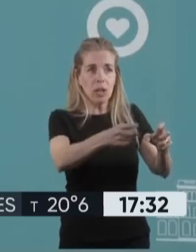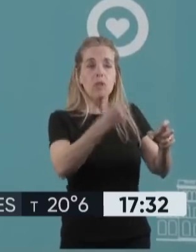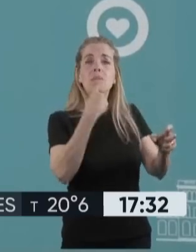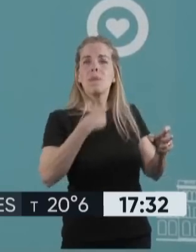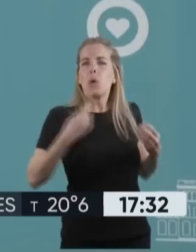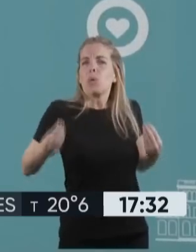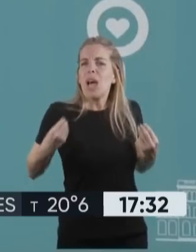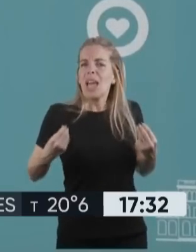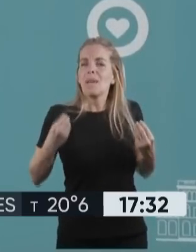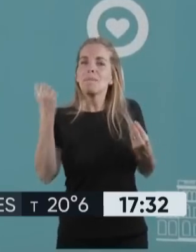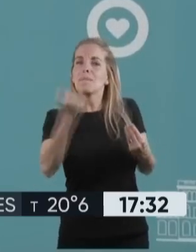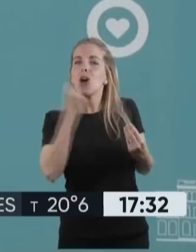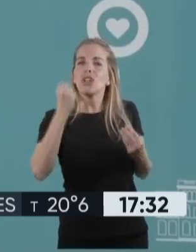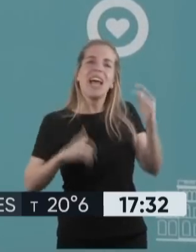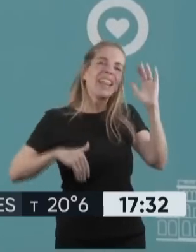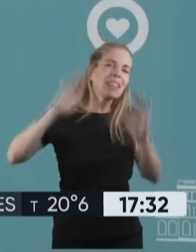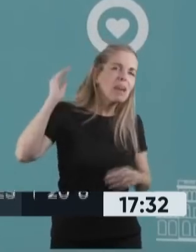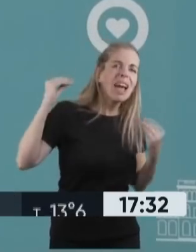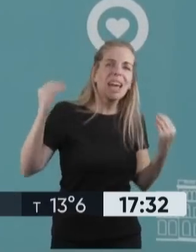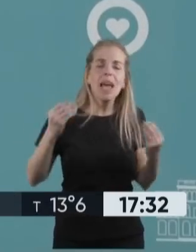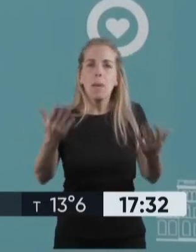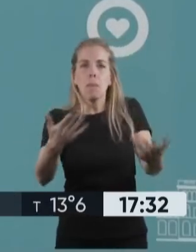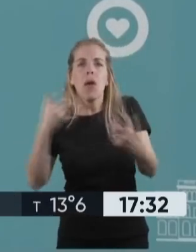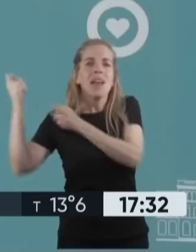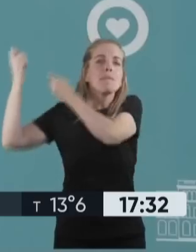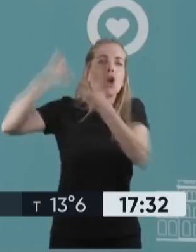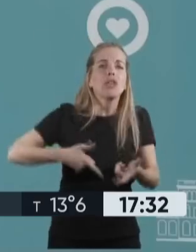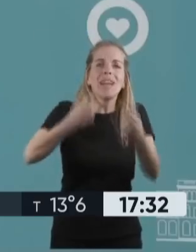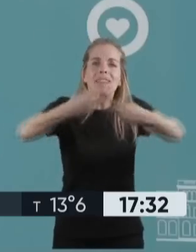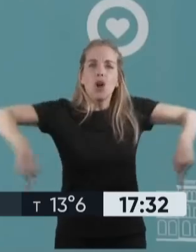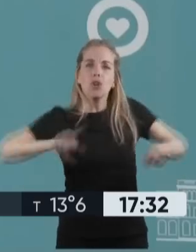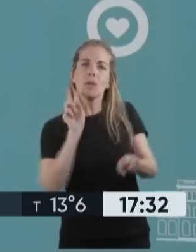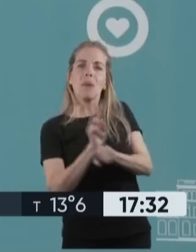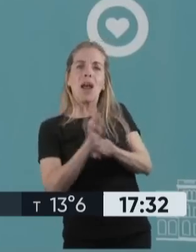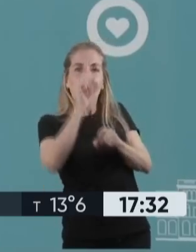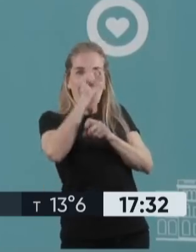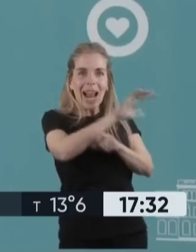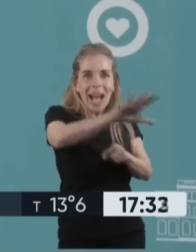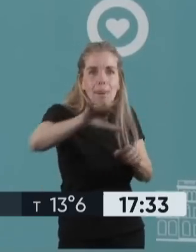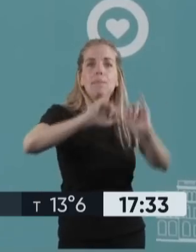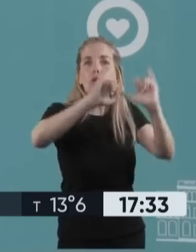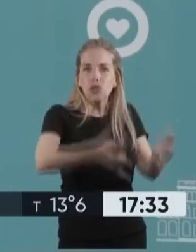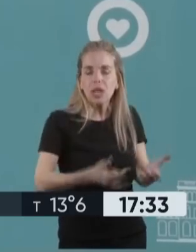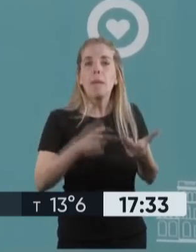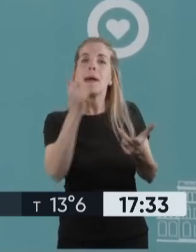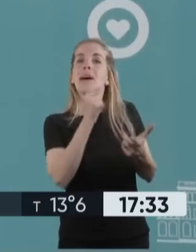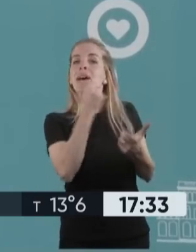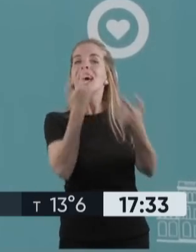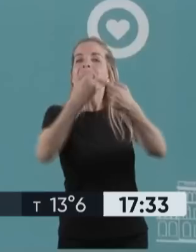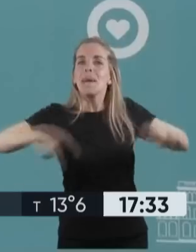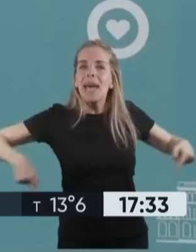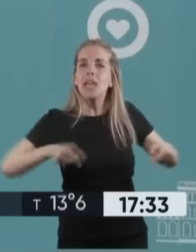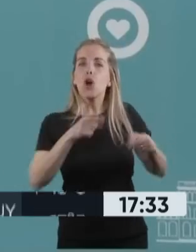si es más prioritario que puedan importarse fertilizantes para el agro o insumos para la industria o medicamentos